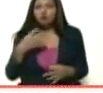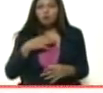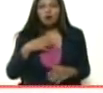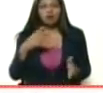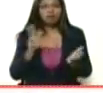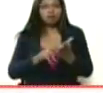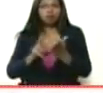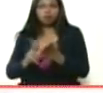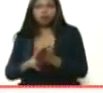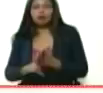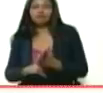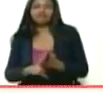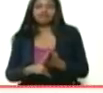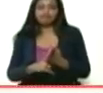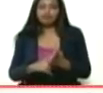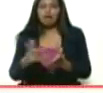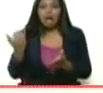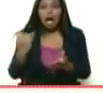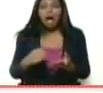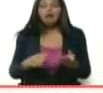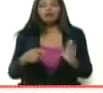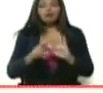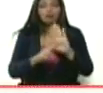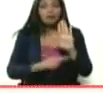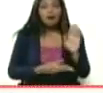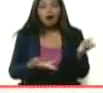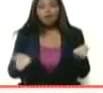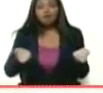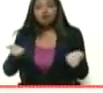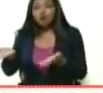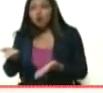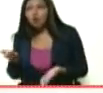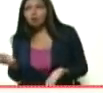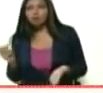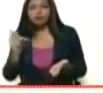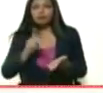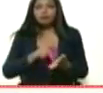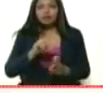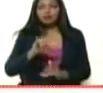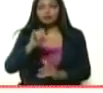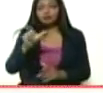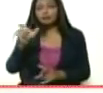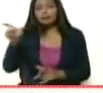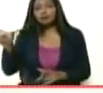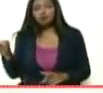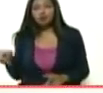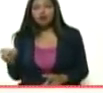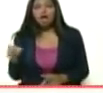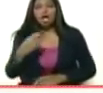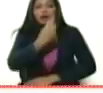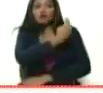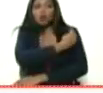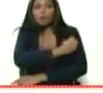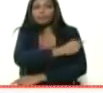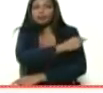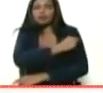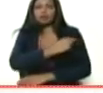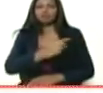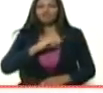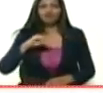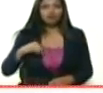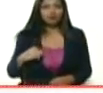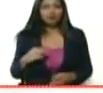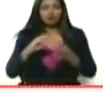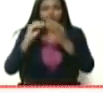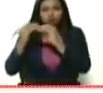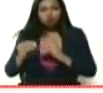cumplirse, existe un protocolo, bueno, para ingresar a estas personas en centros que ya hemos